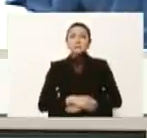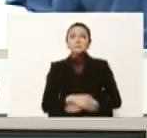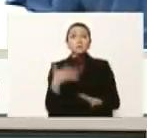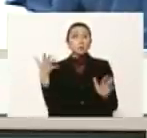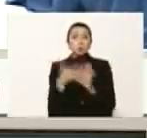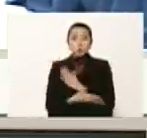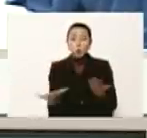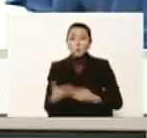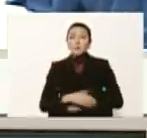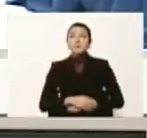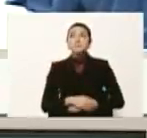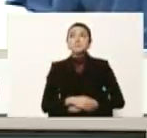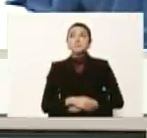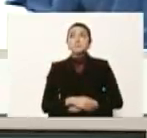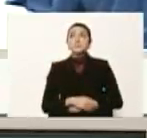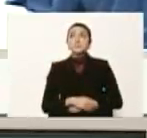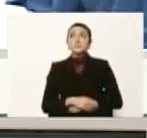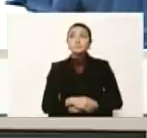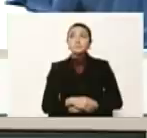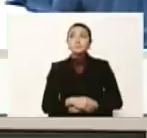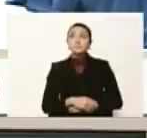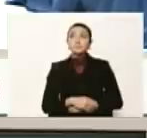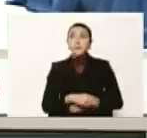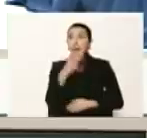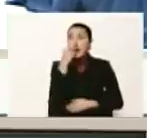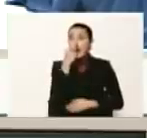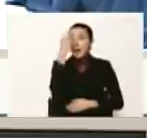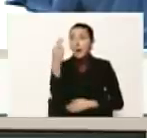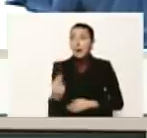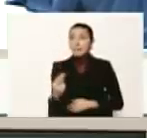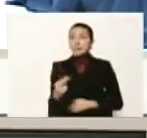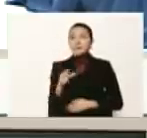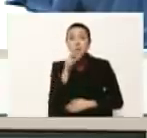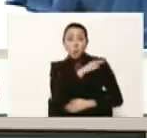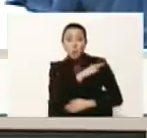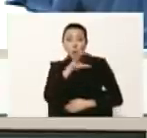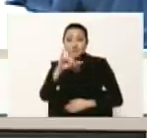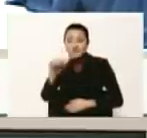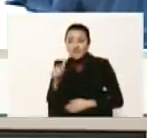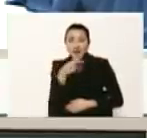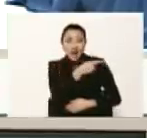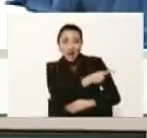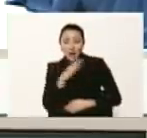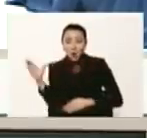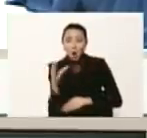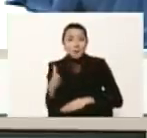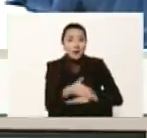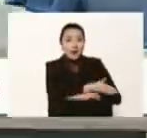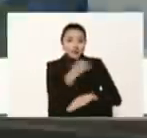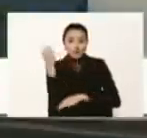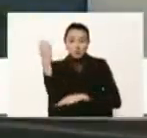sobre el significado de la visita del jefe de la CIA a Colombia y a Brasil.